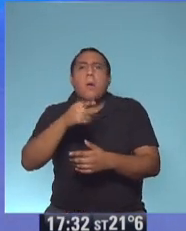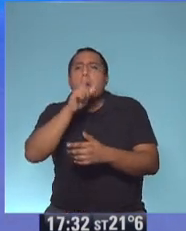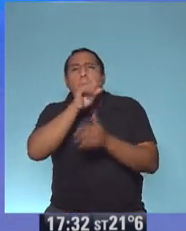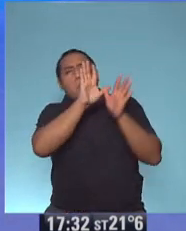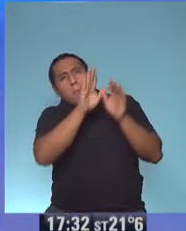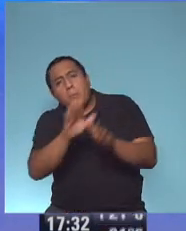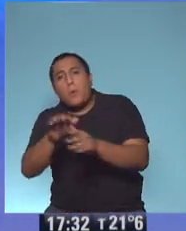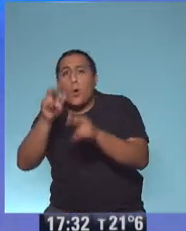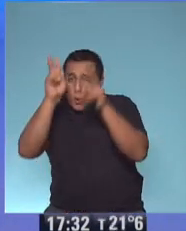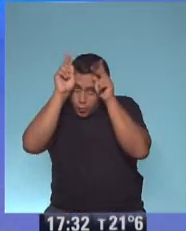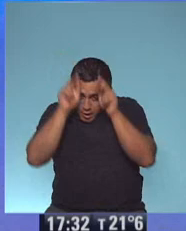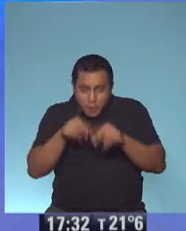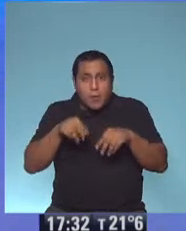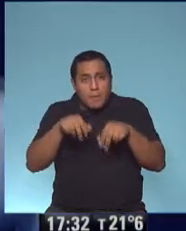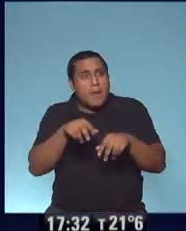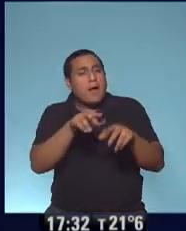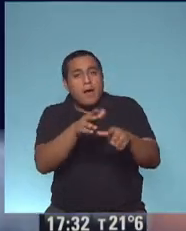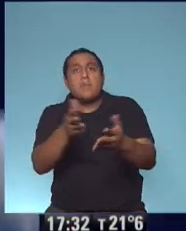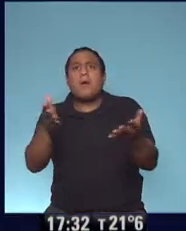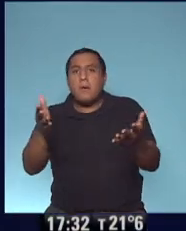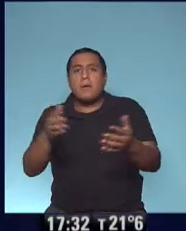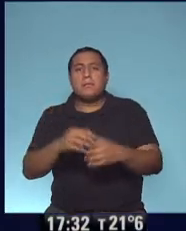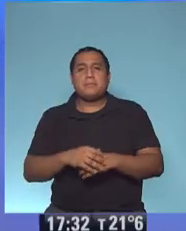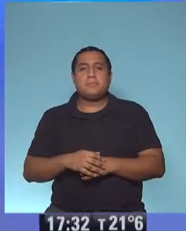y conejitos.